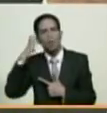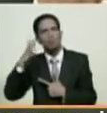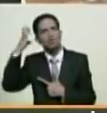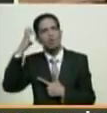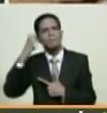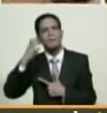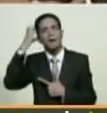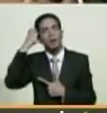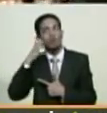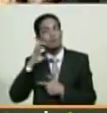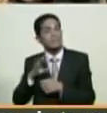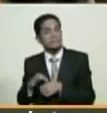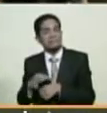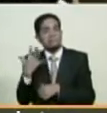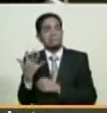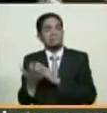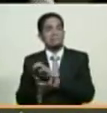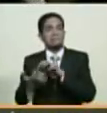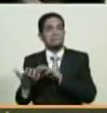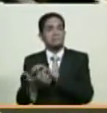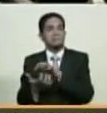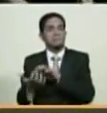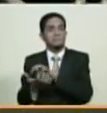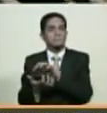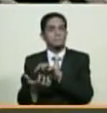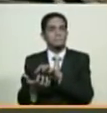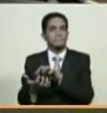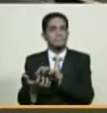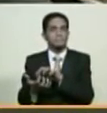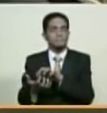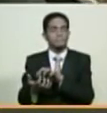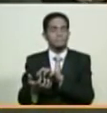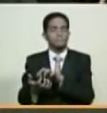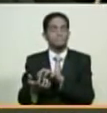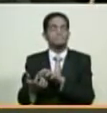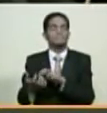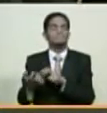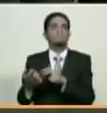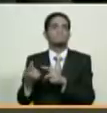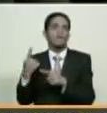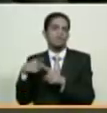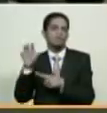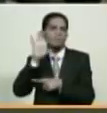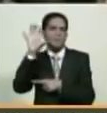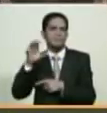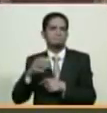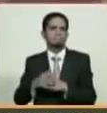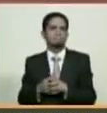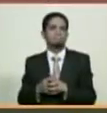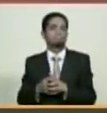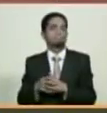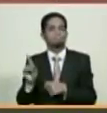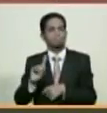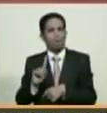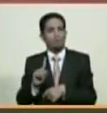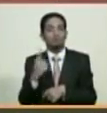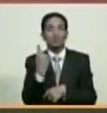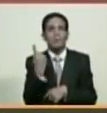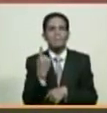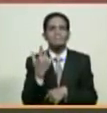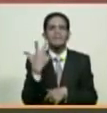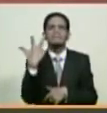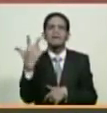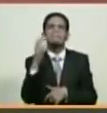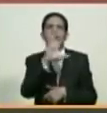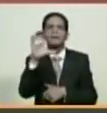estaba pasando una gravísima crisis que generó verdaderas hambrunas en algunos países de Europa. No, nos estamos refiriendo